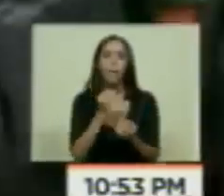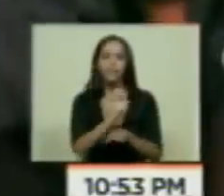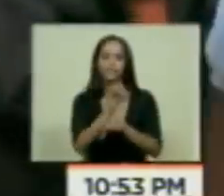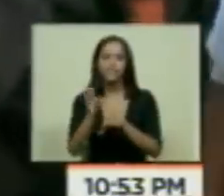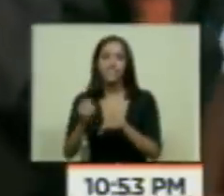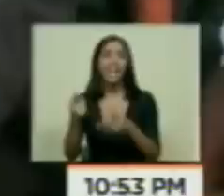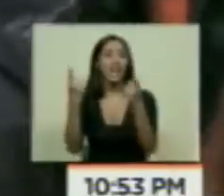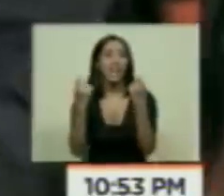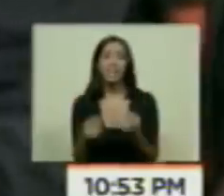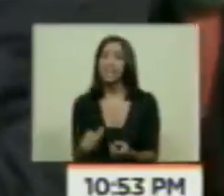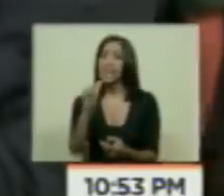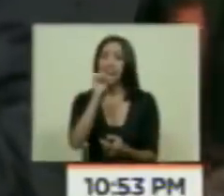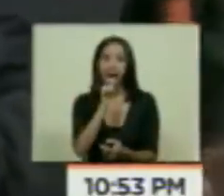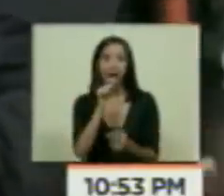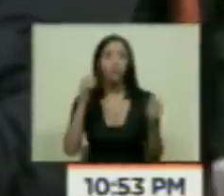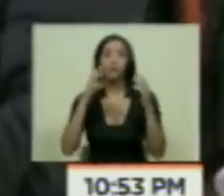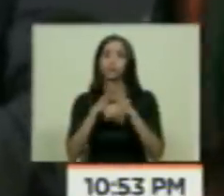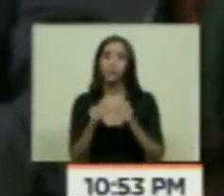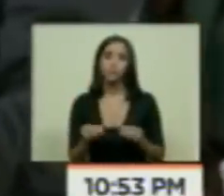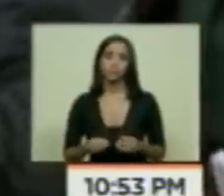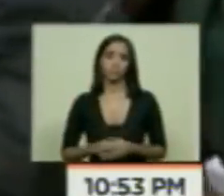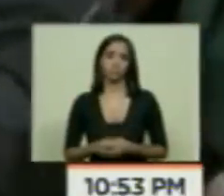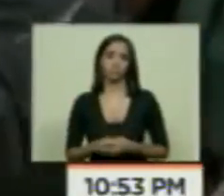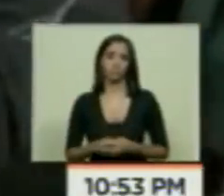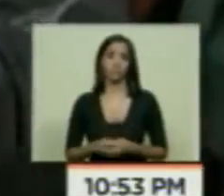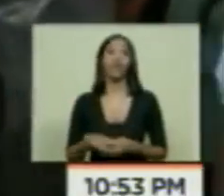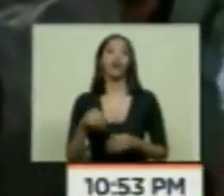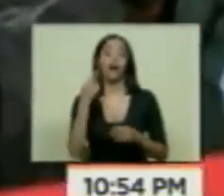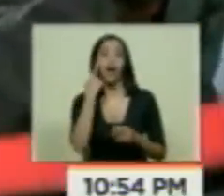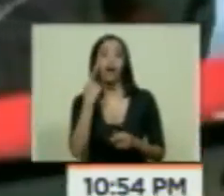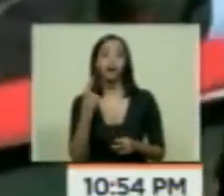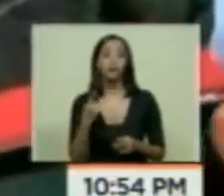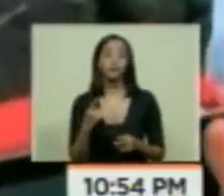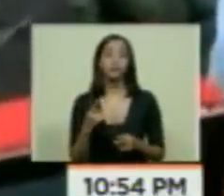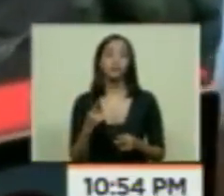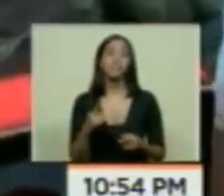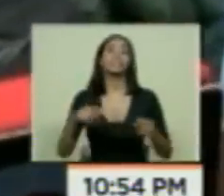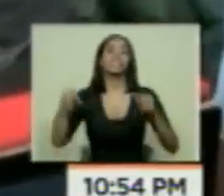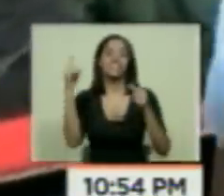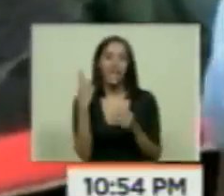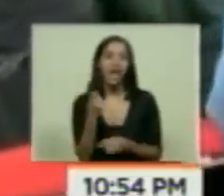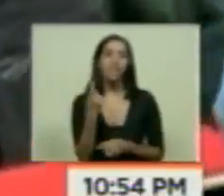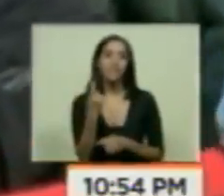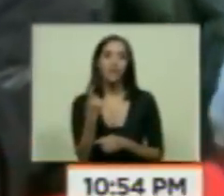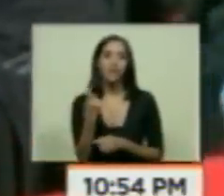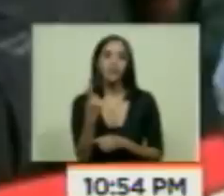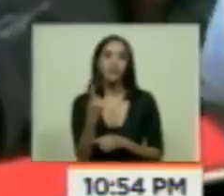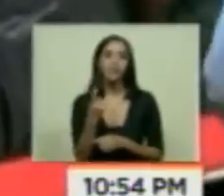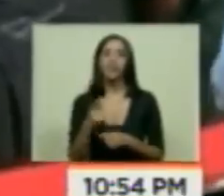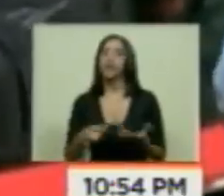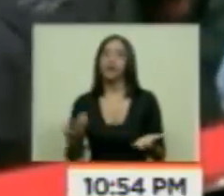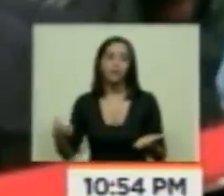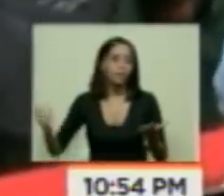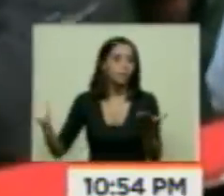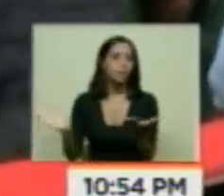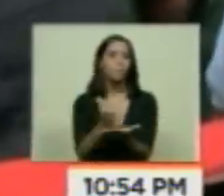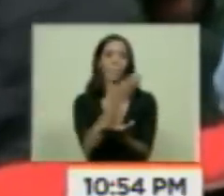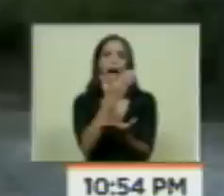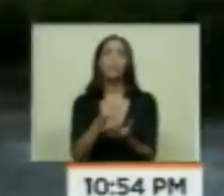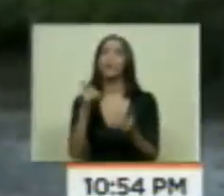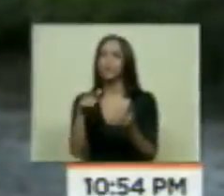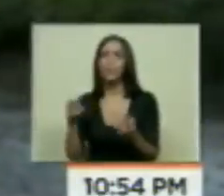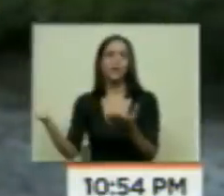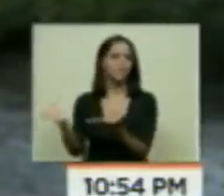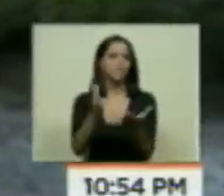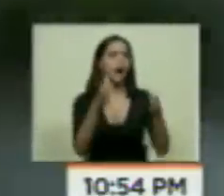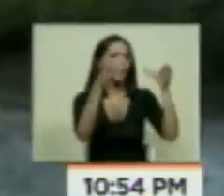falta, el agua potable. Ajá, y si hiciera falta evacuarlos, estamos preparados para